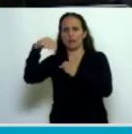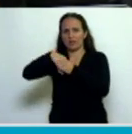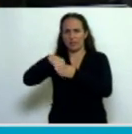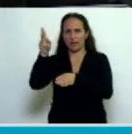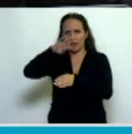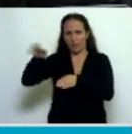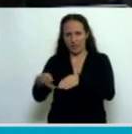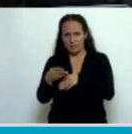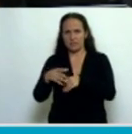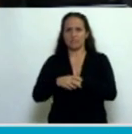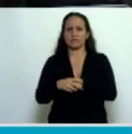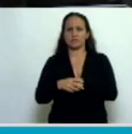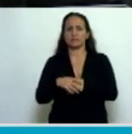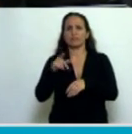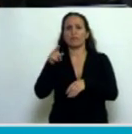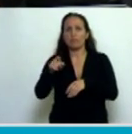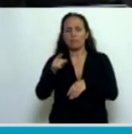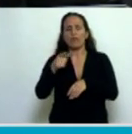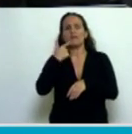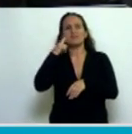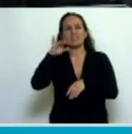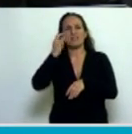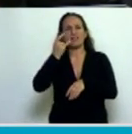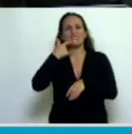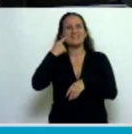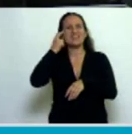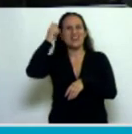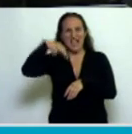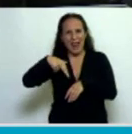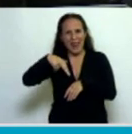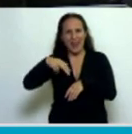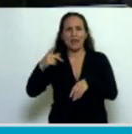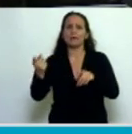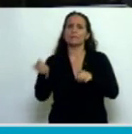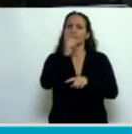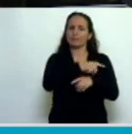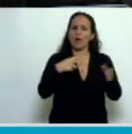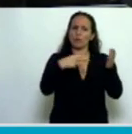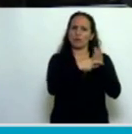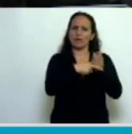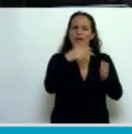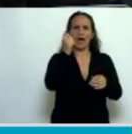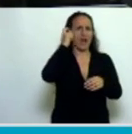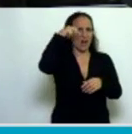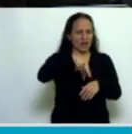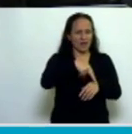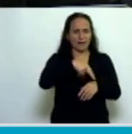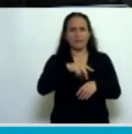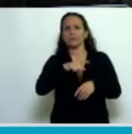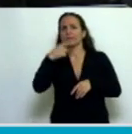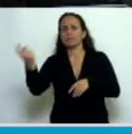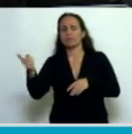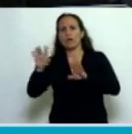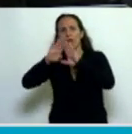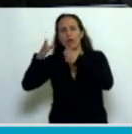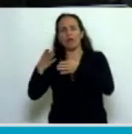ANSES, la Sindicatura General de la Nación, que es la SIGEN, la Auditoría General de la Nación, la AGN, y la Defensoría del